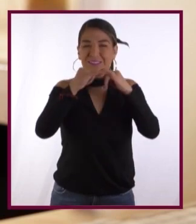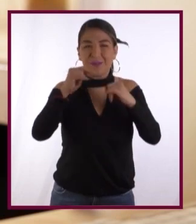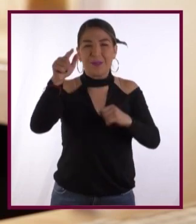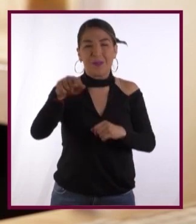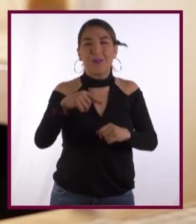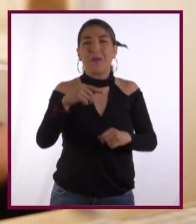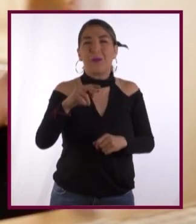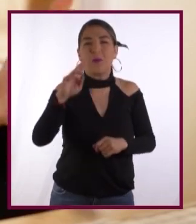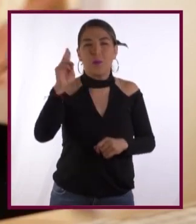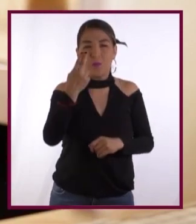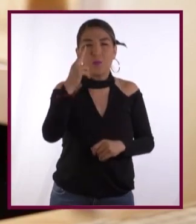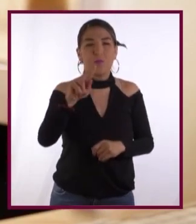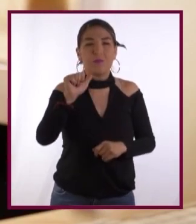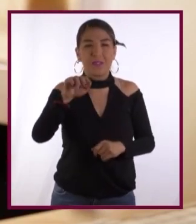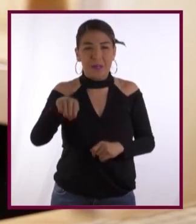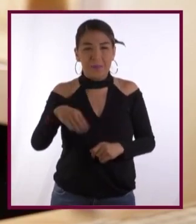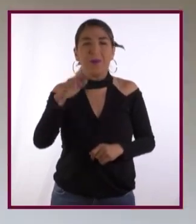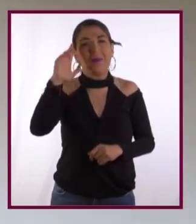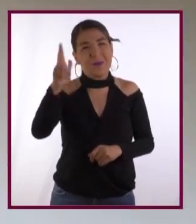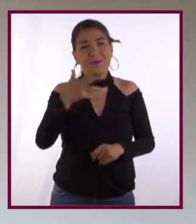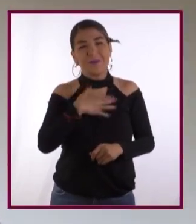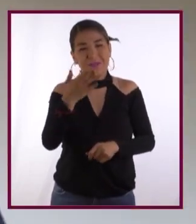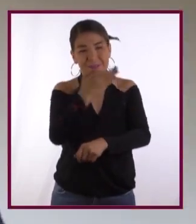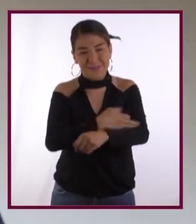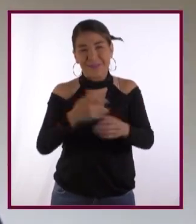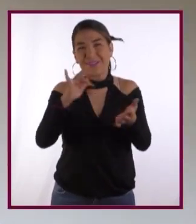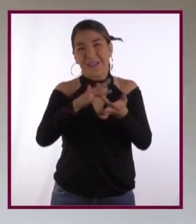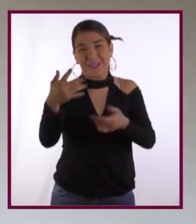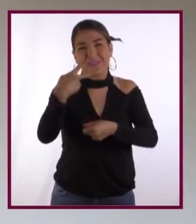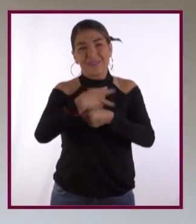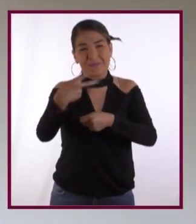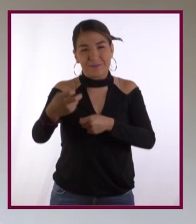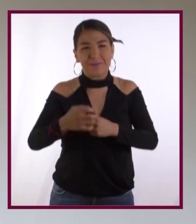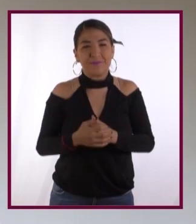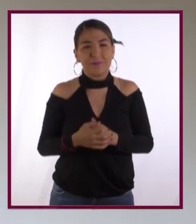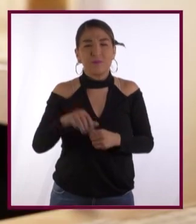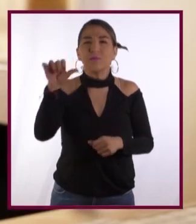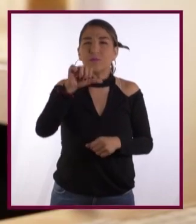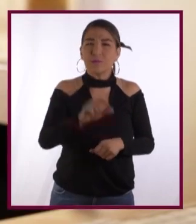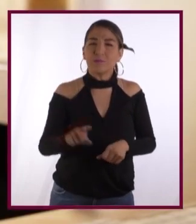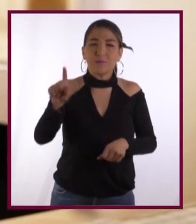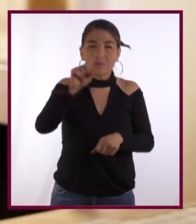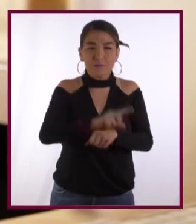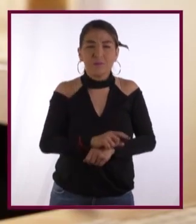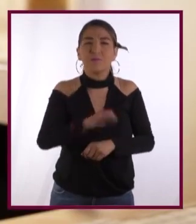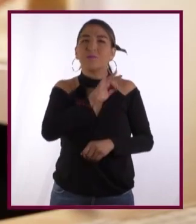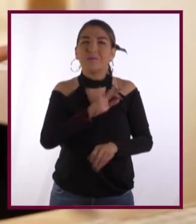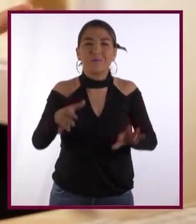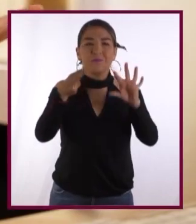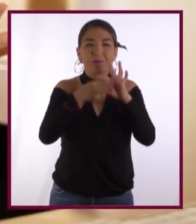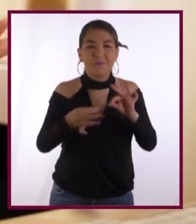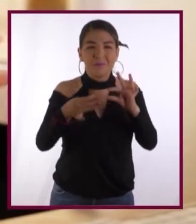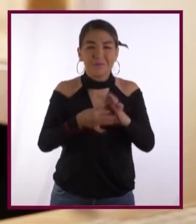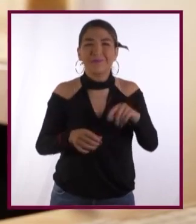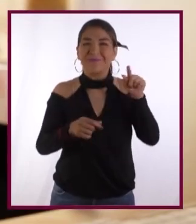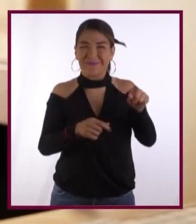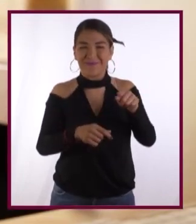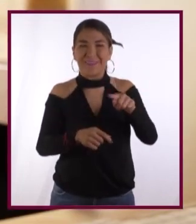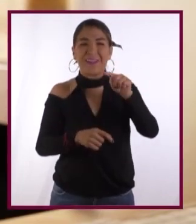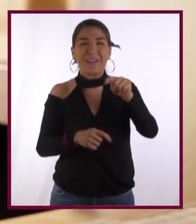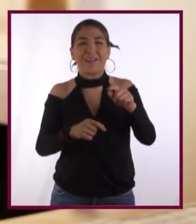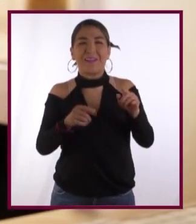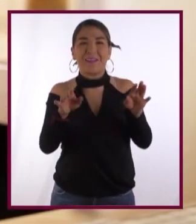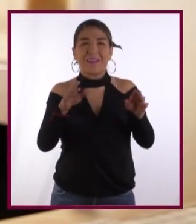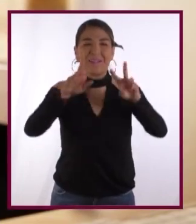Matemáticas de la UNAM. Bienvenido, doctor, al programa. Hola, buenas tardes, muchas gracias por la invitación. Al día de hoy nos puedes contar qué de